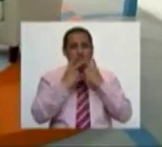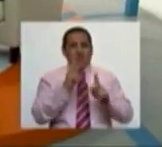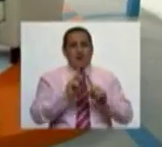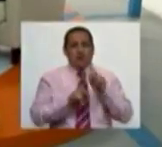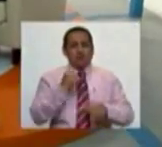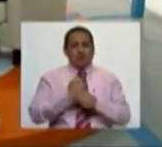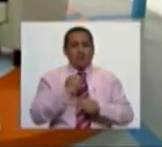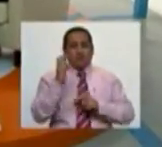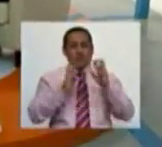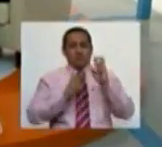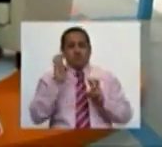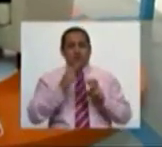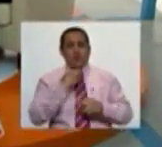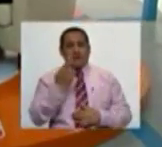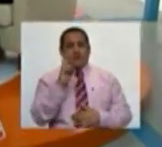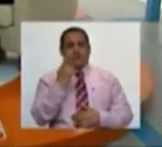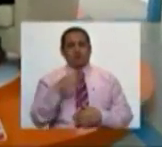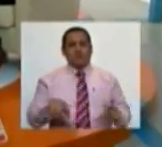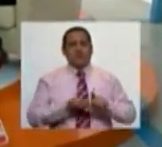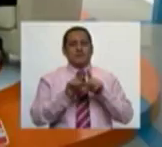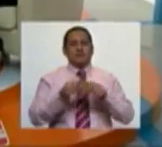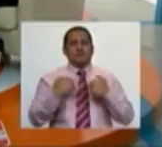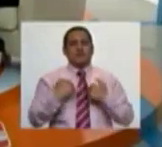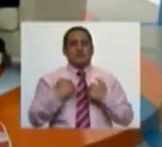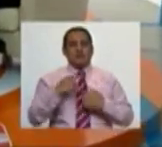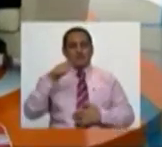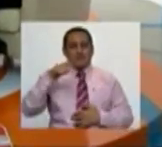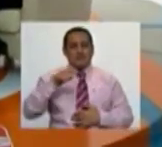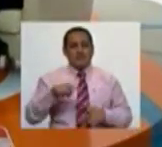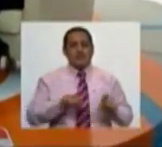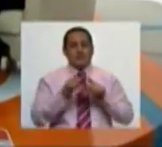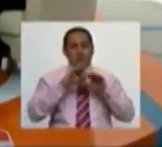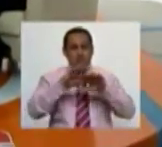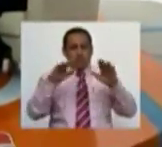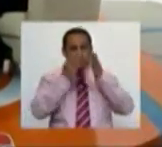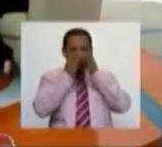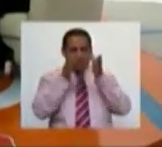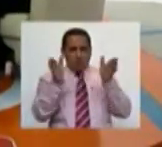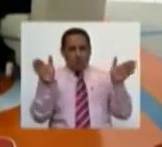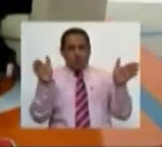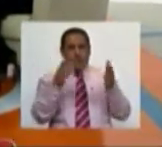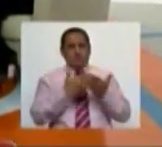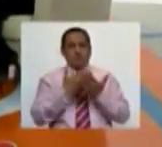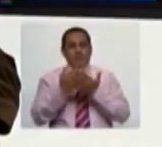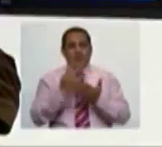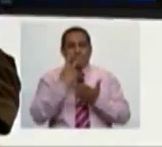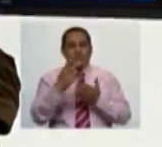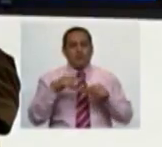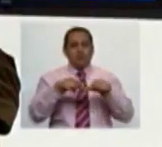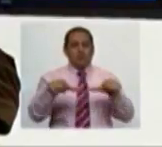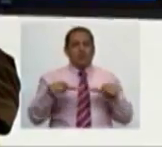registrar algún tipo de actividad sospechosa o delictiva se requiere tener todo el ángulo, y en ese sentido poder